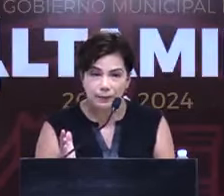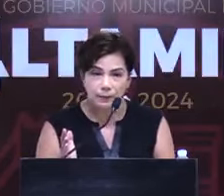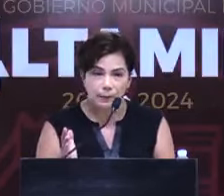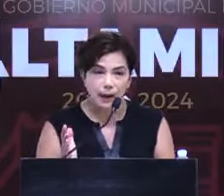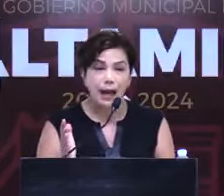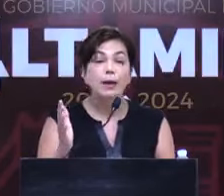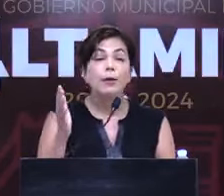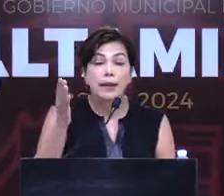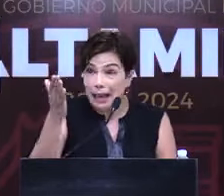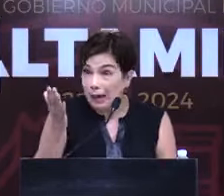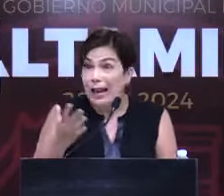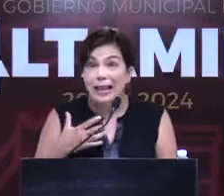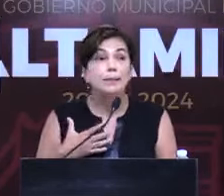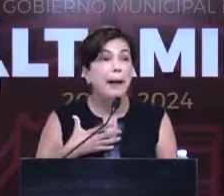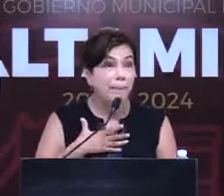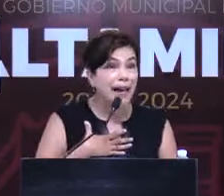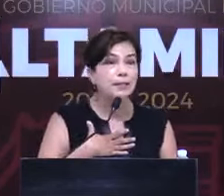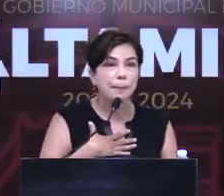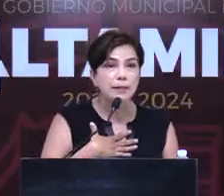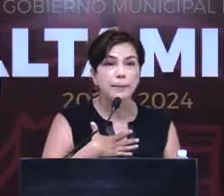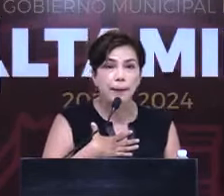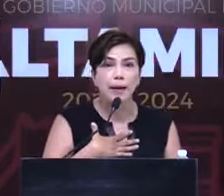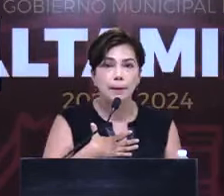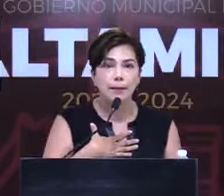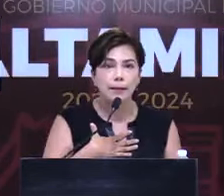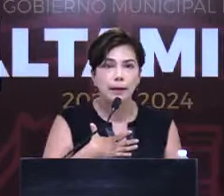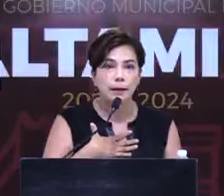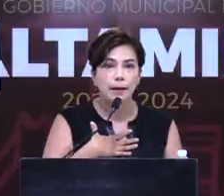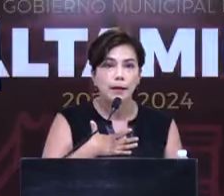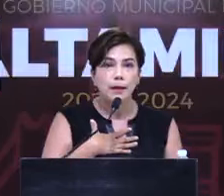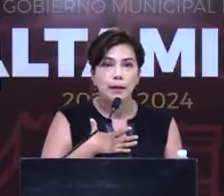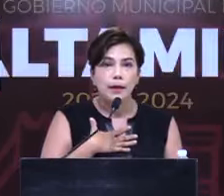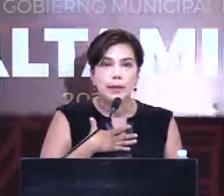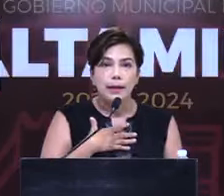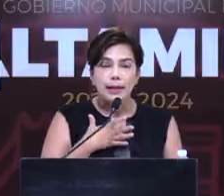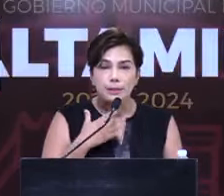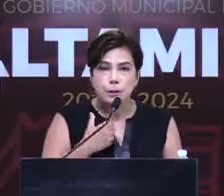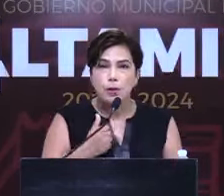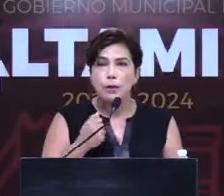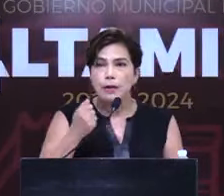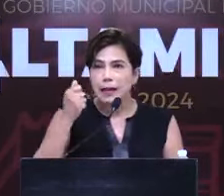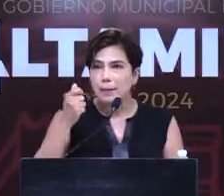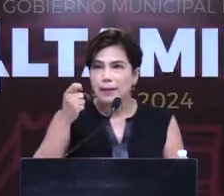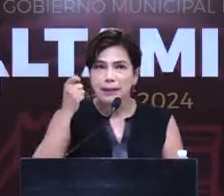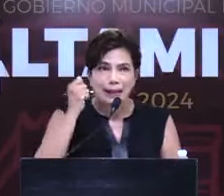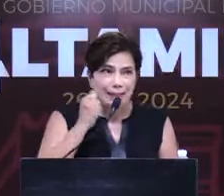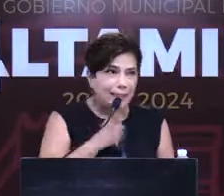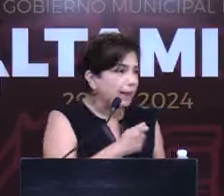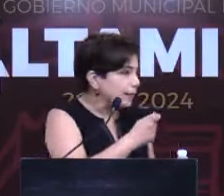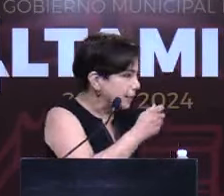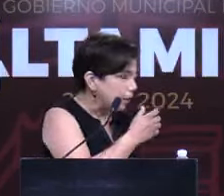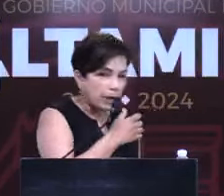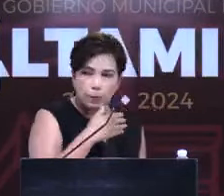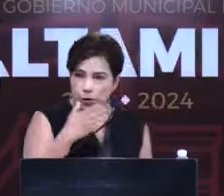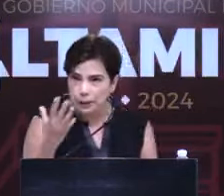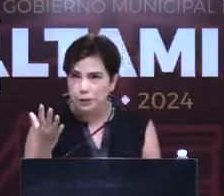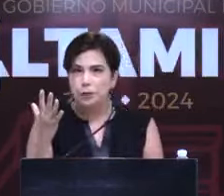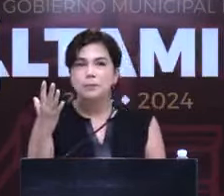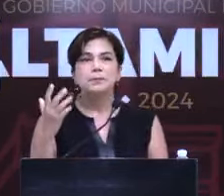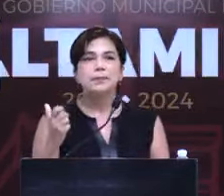familias, a las mamás principalmente, que son realmente las líderes, como